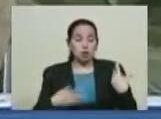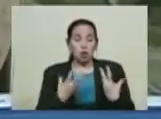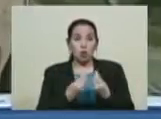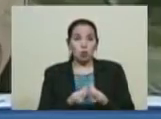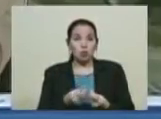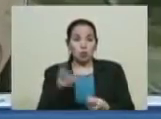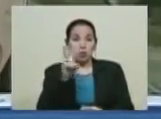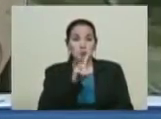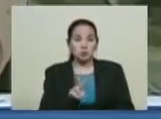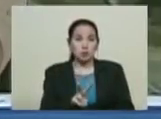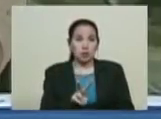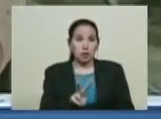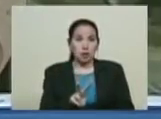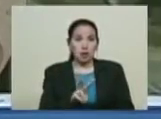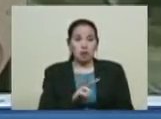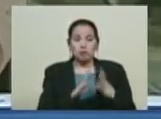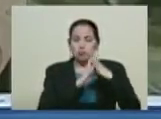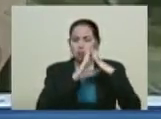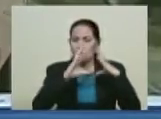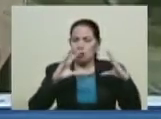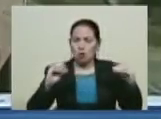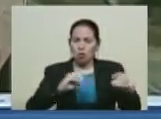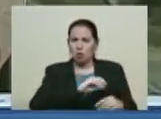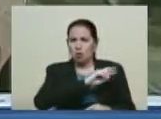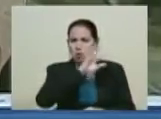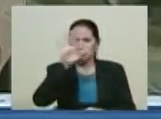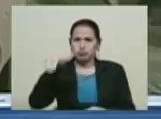nacional a todo el Caribe